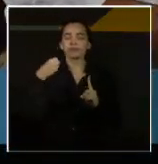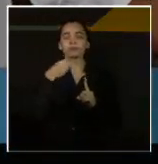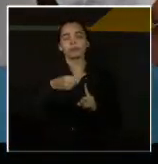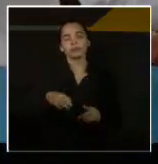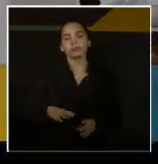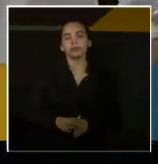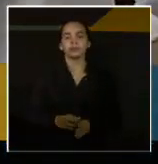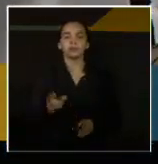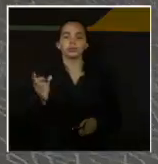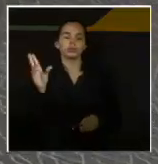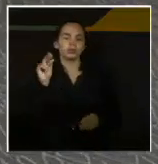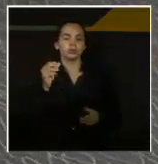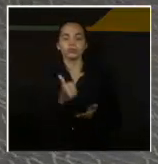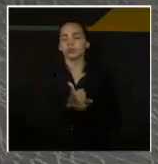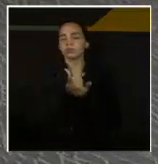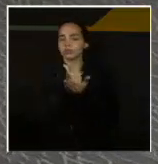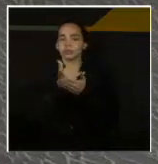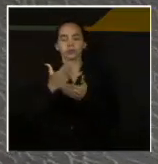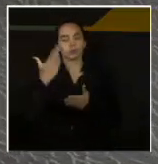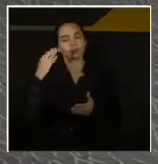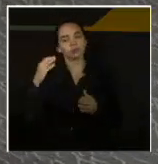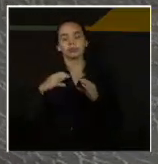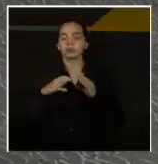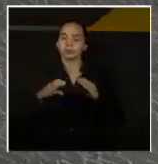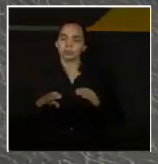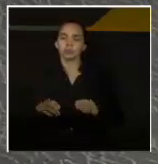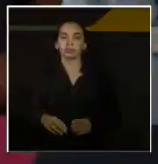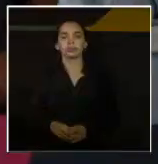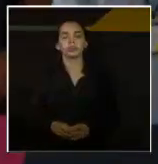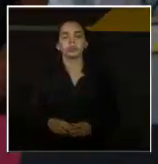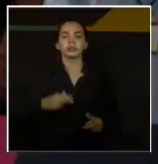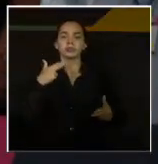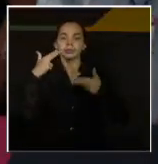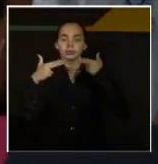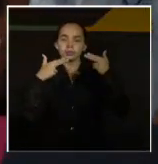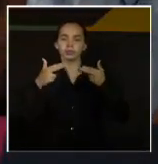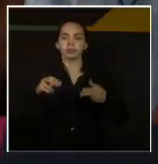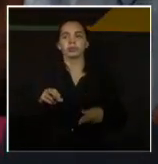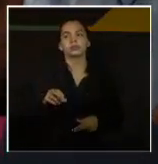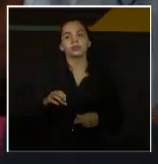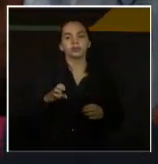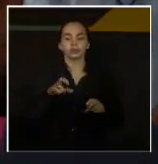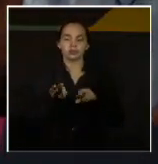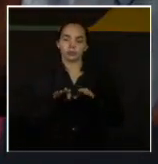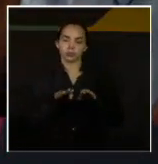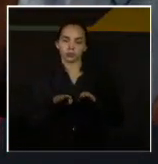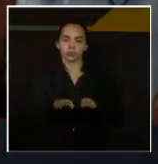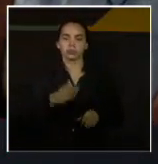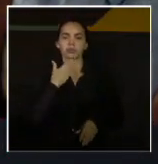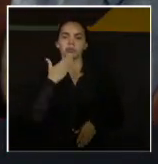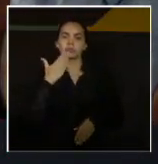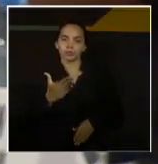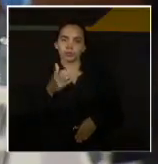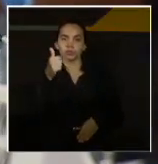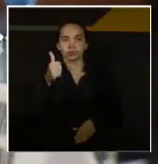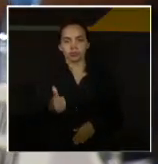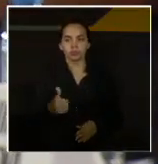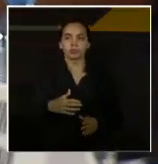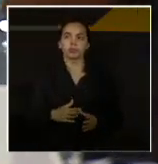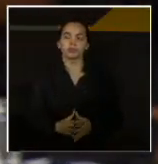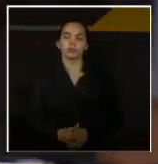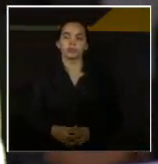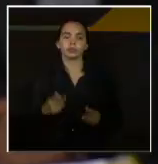recibieron afuera en las calles. Por lo tanto, hablamos de que los empleados de la Fiscalía den una atención adecuada a los